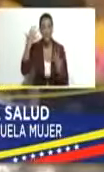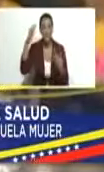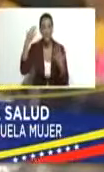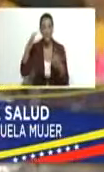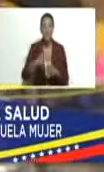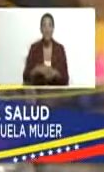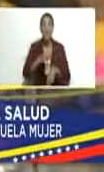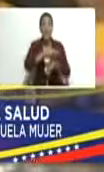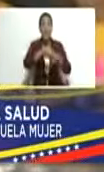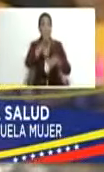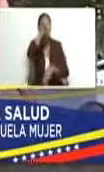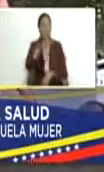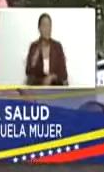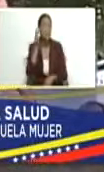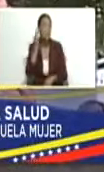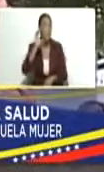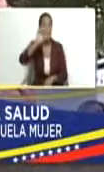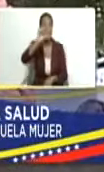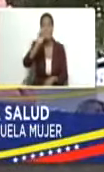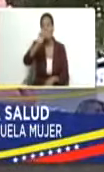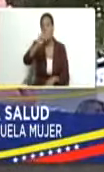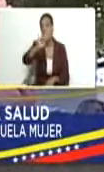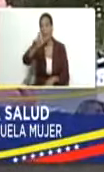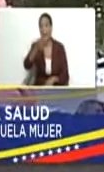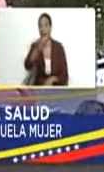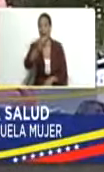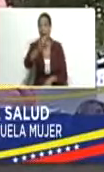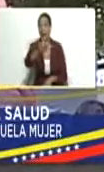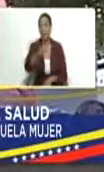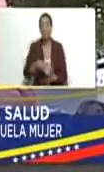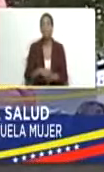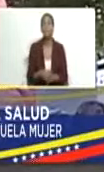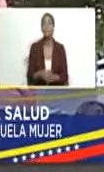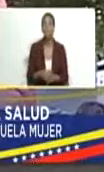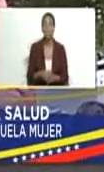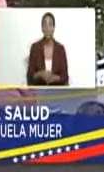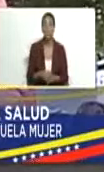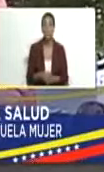la ministra Magaly Gutiérrez,